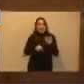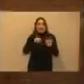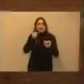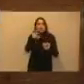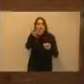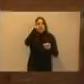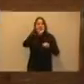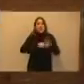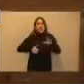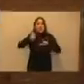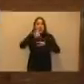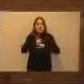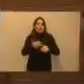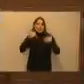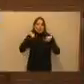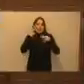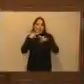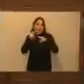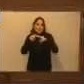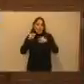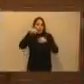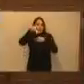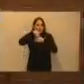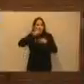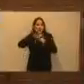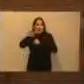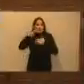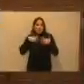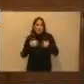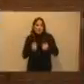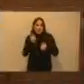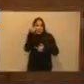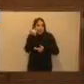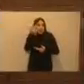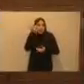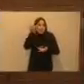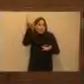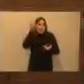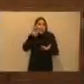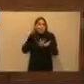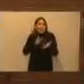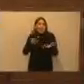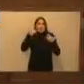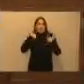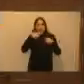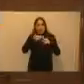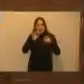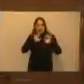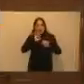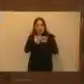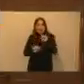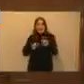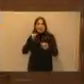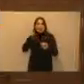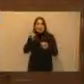cargo de responsabilidad política en el campo sanitario. E imagínense que después de desempeñar esa responsabilidad política vuelva a su